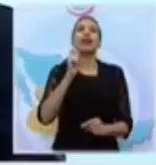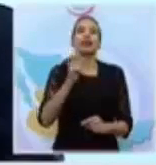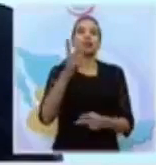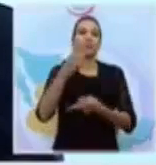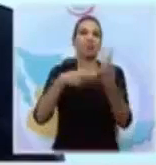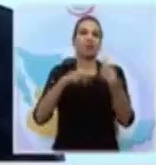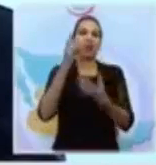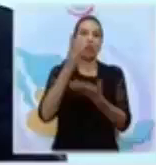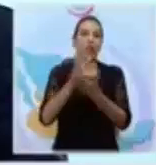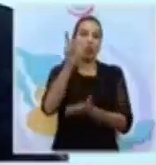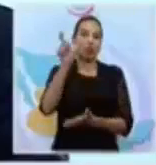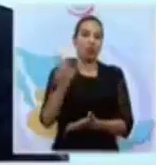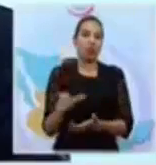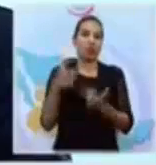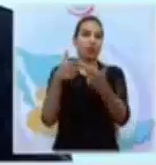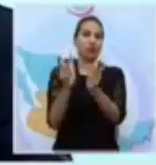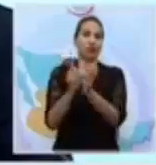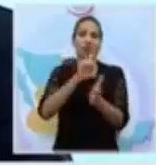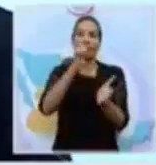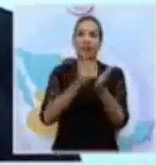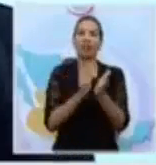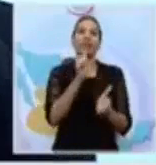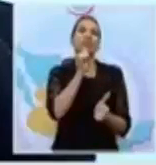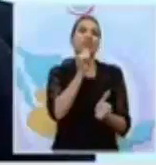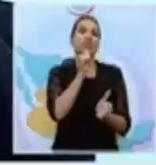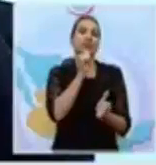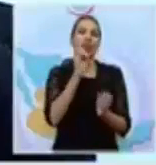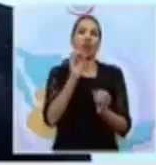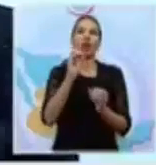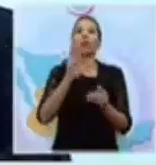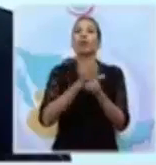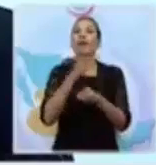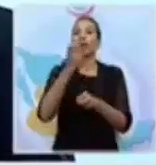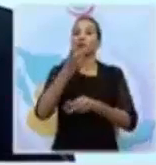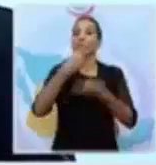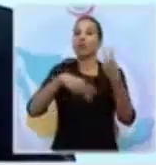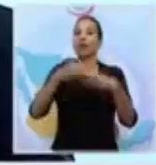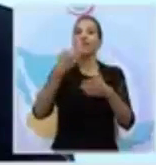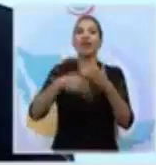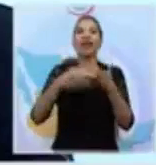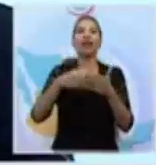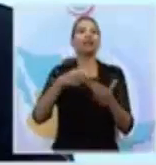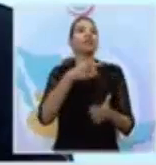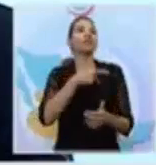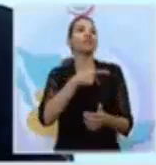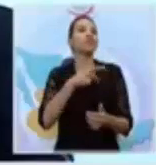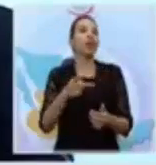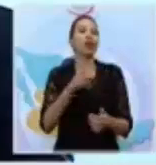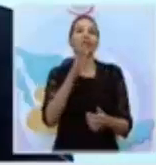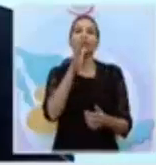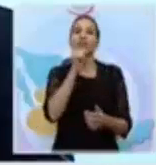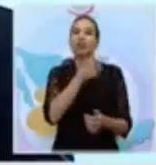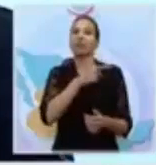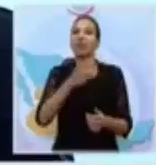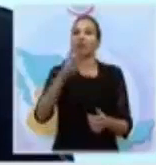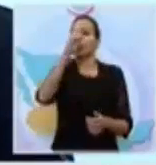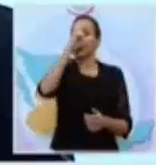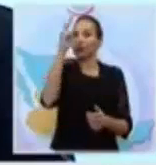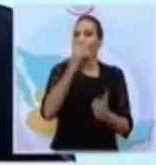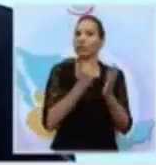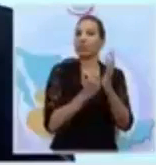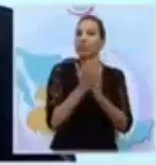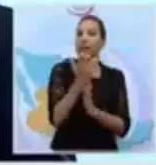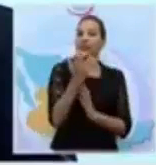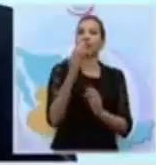incluida explícitamente en la ley, que por otra parte mandata la medición de la pobreza, no de la pobreza extrema.